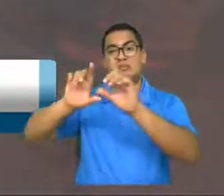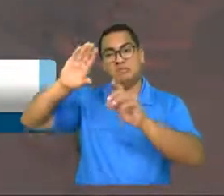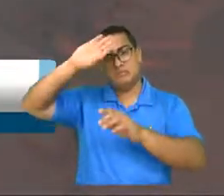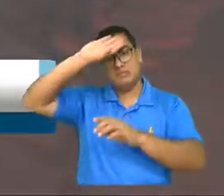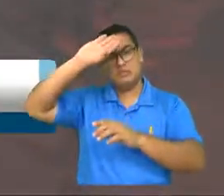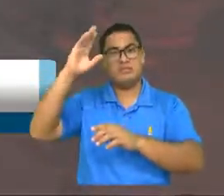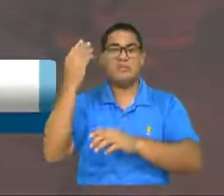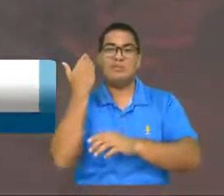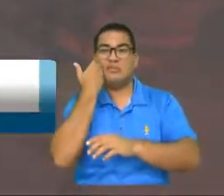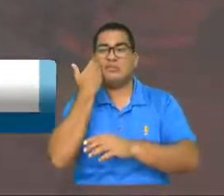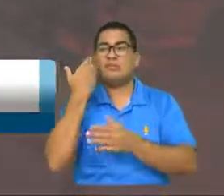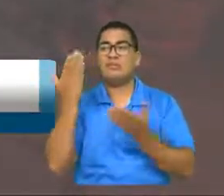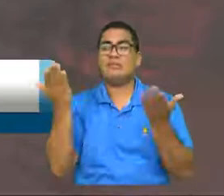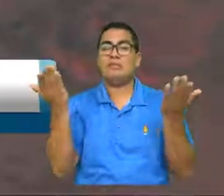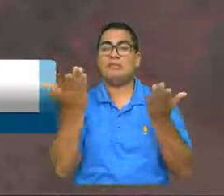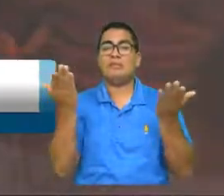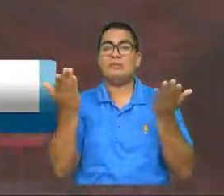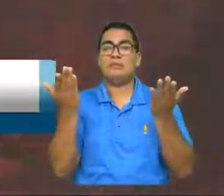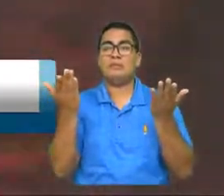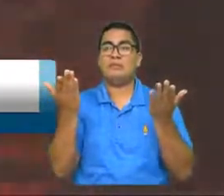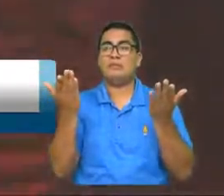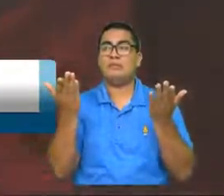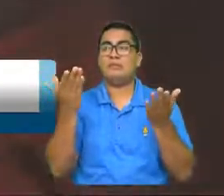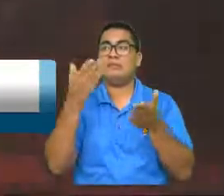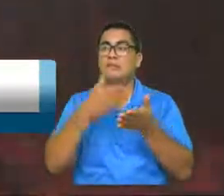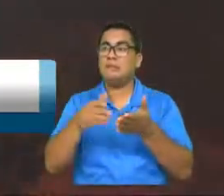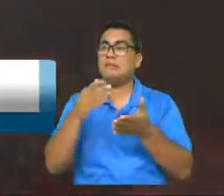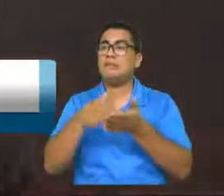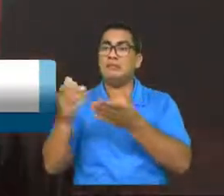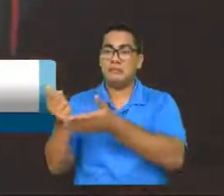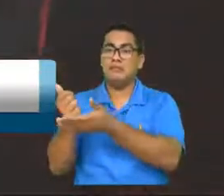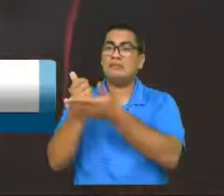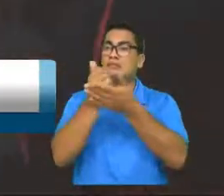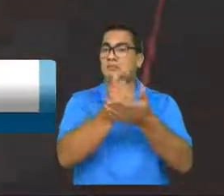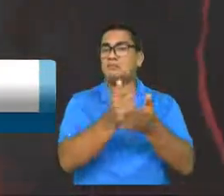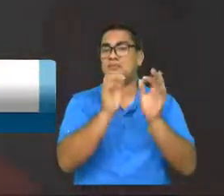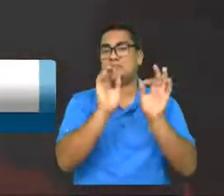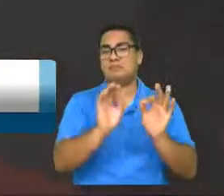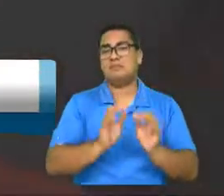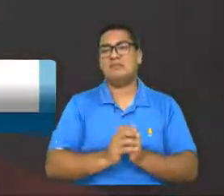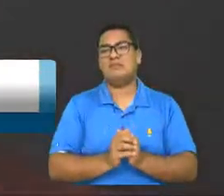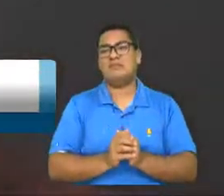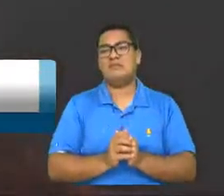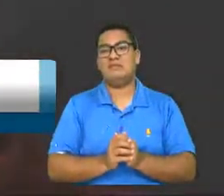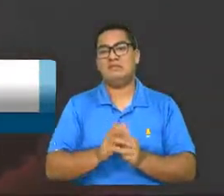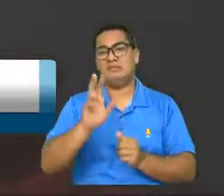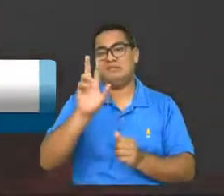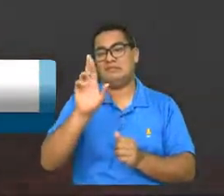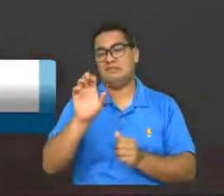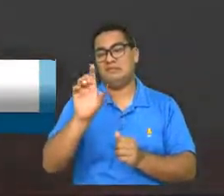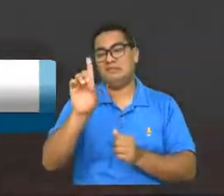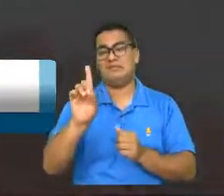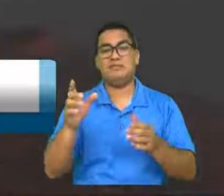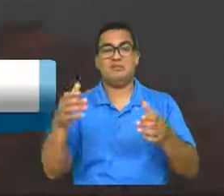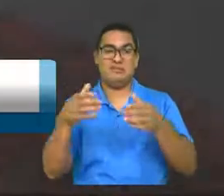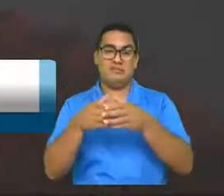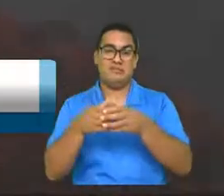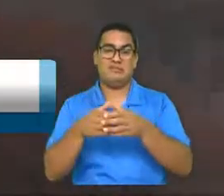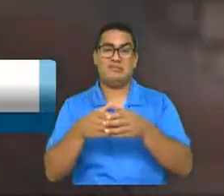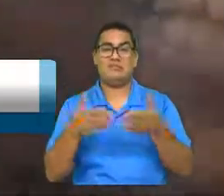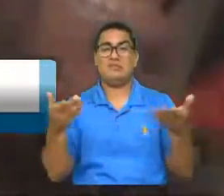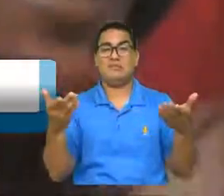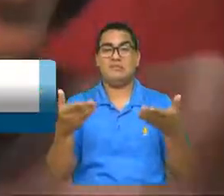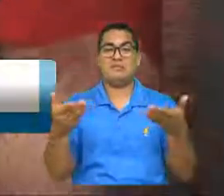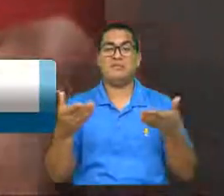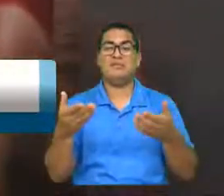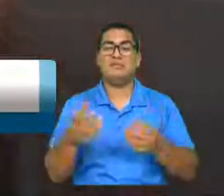siento de tal manera, y ellos nos ayudan a colaborar con el diagnóstico. Son parte de la misma red comunitaria. Así es, son parte de nuestra